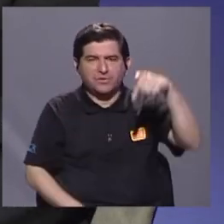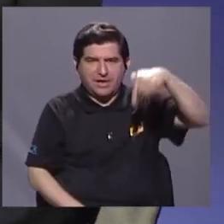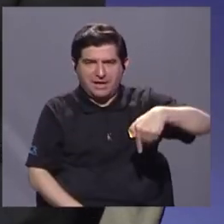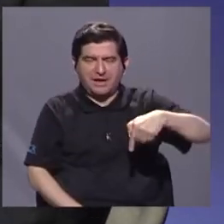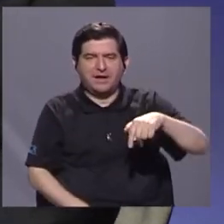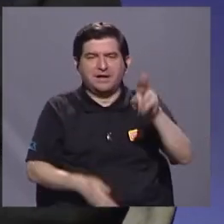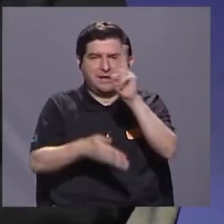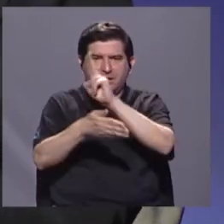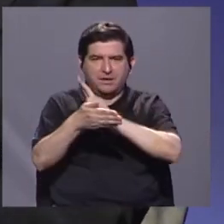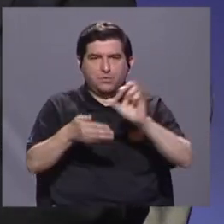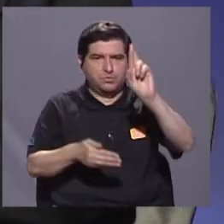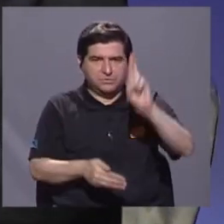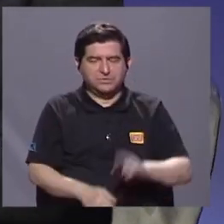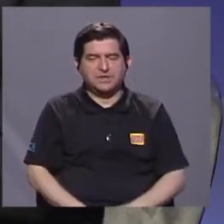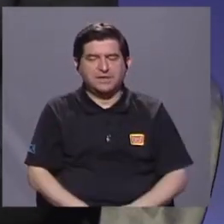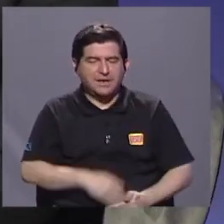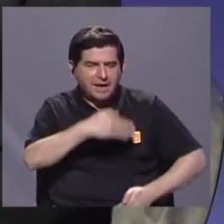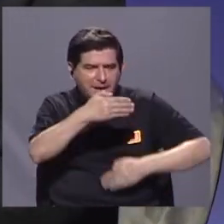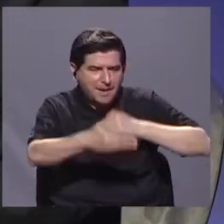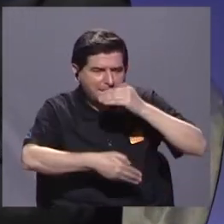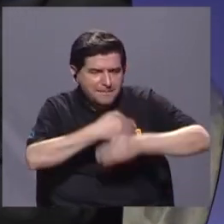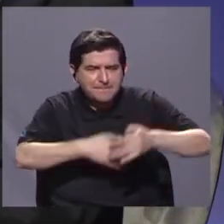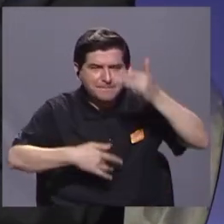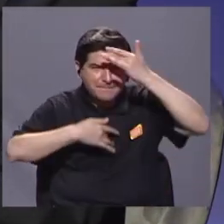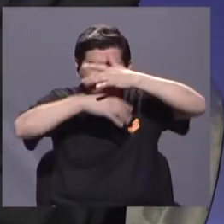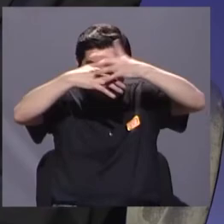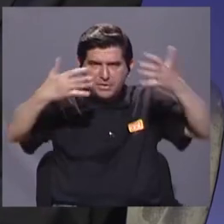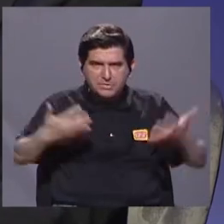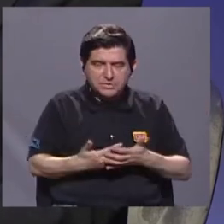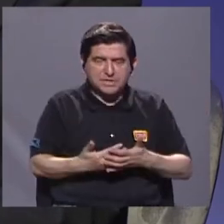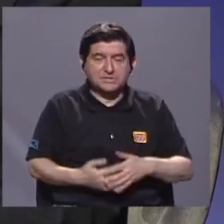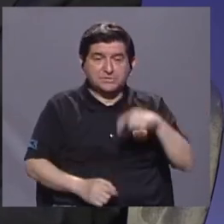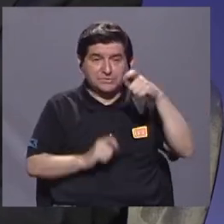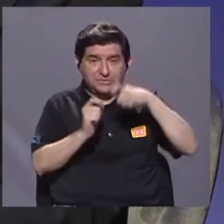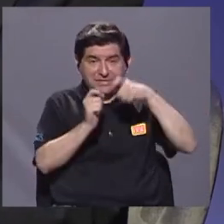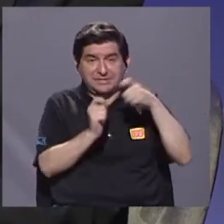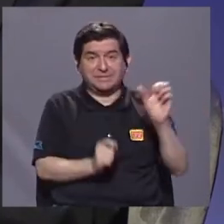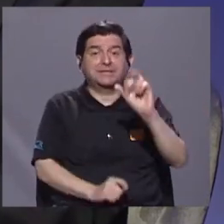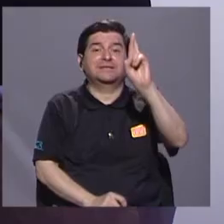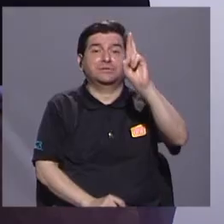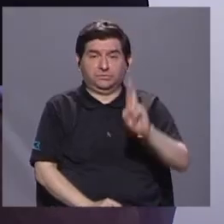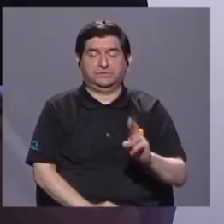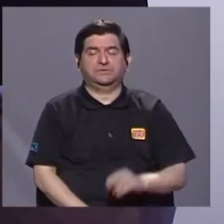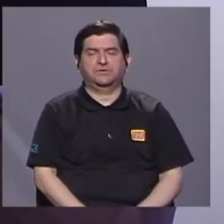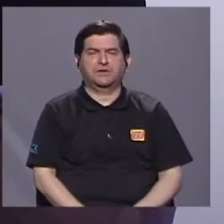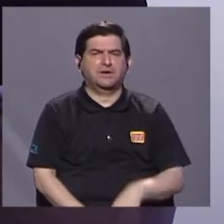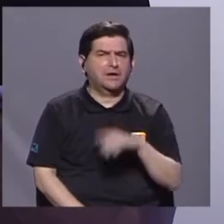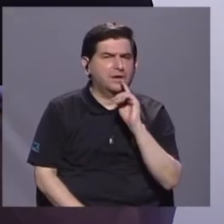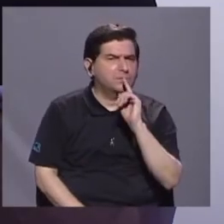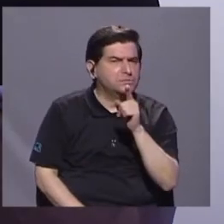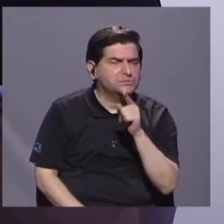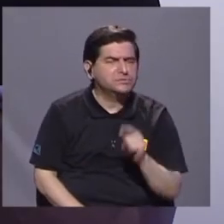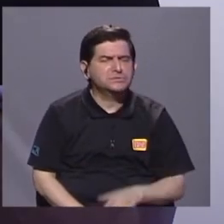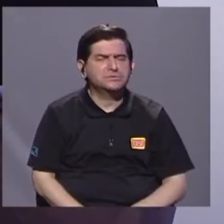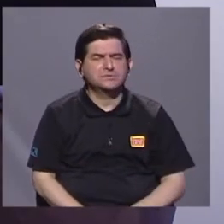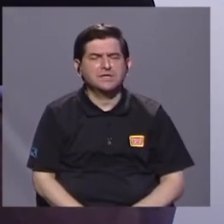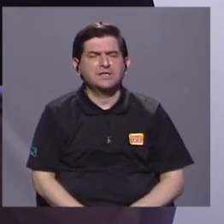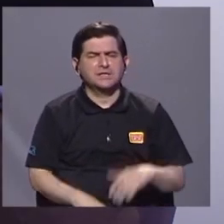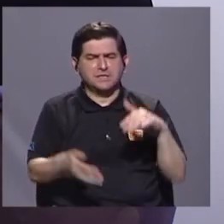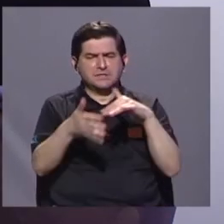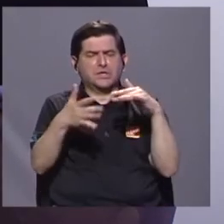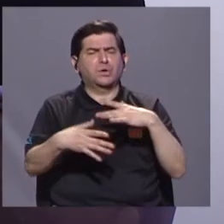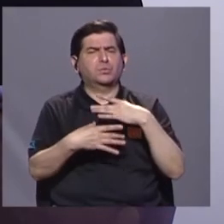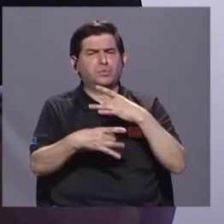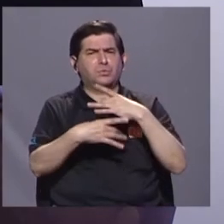Costa Rica, sobre el curso de la pandemia propiamente en Costa Rica. Agustín, ustedes hicieron un estudio bien